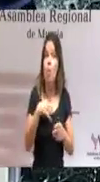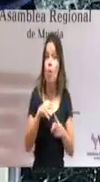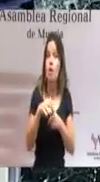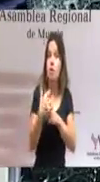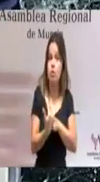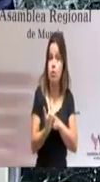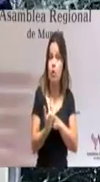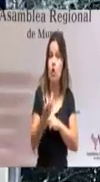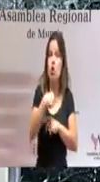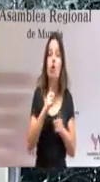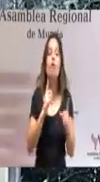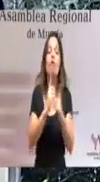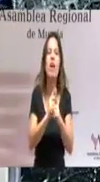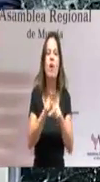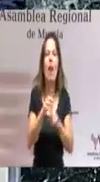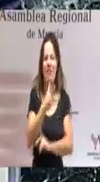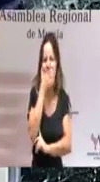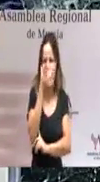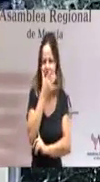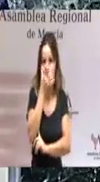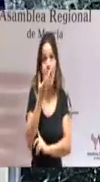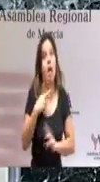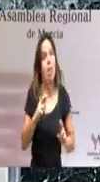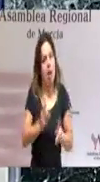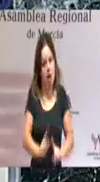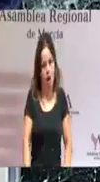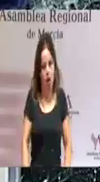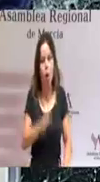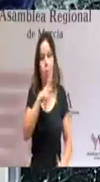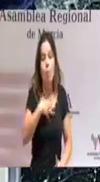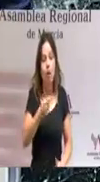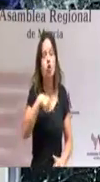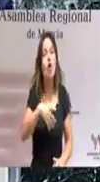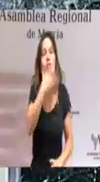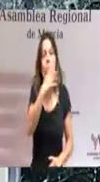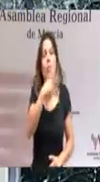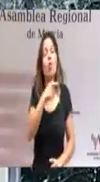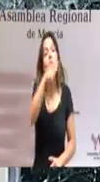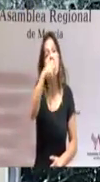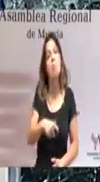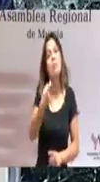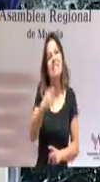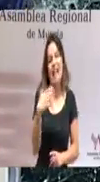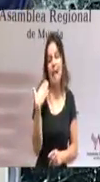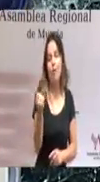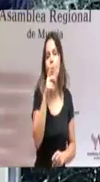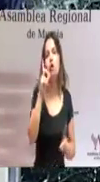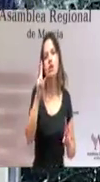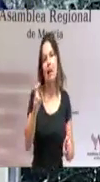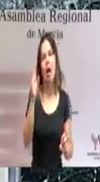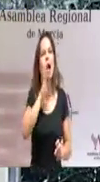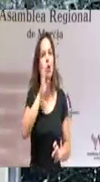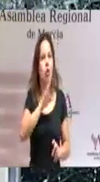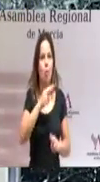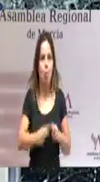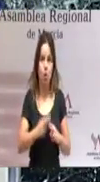puede darse el caso de que nos veamos en la vergüenza, esperemos que no, de tener un presidente imputado por causas de corrupción